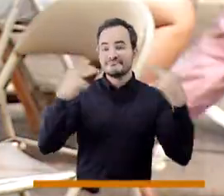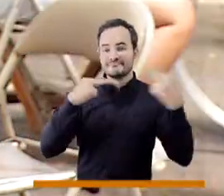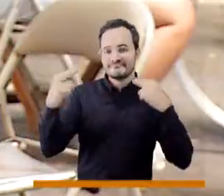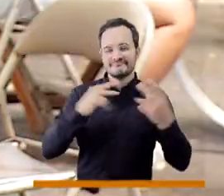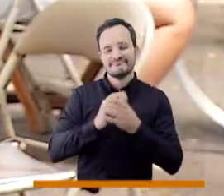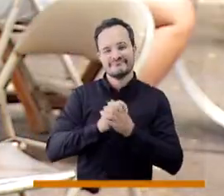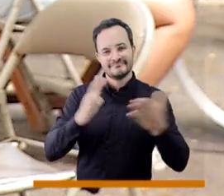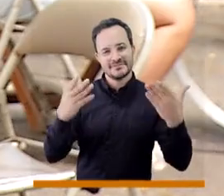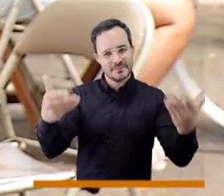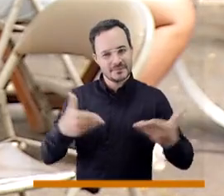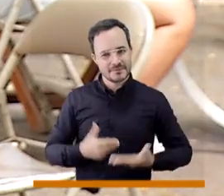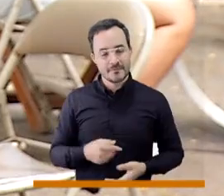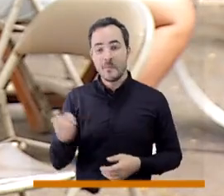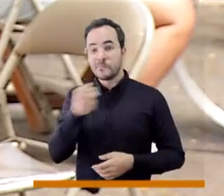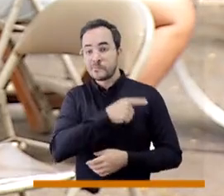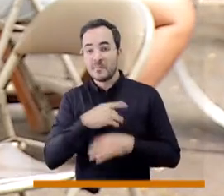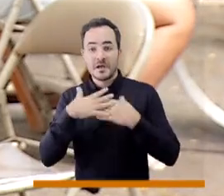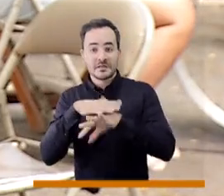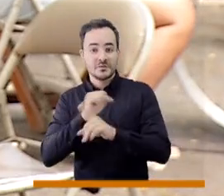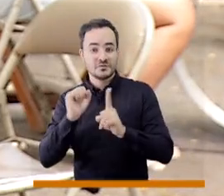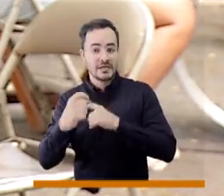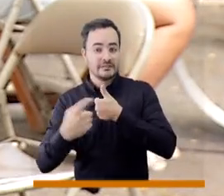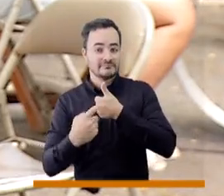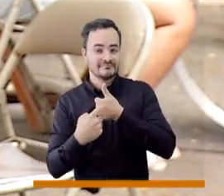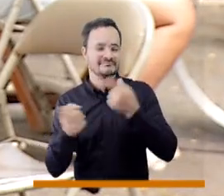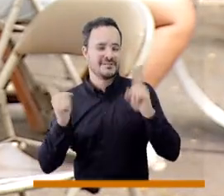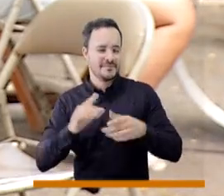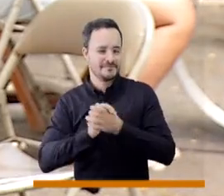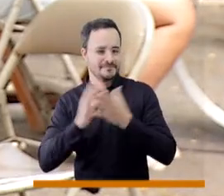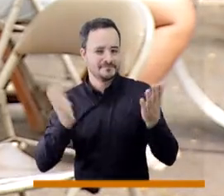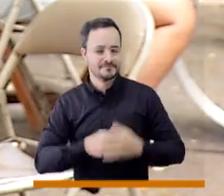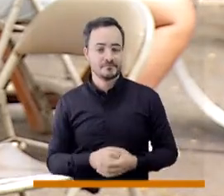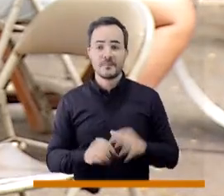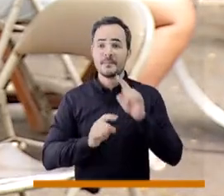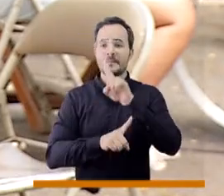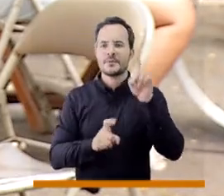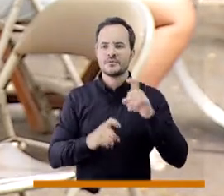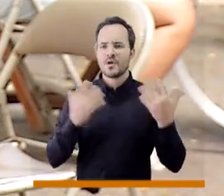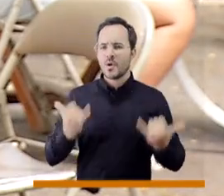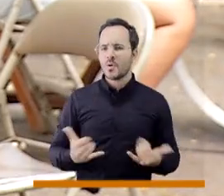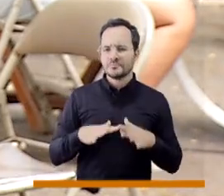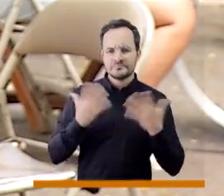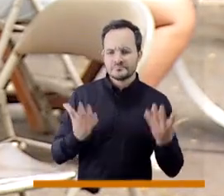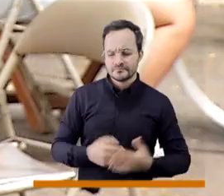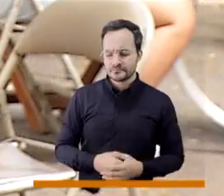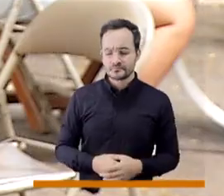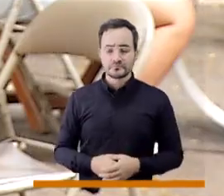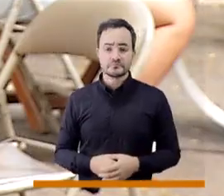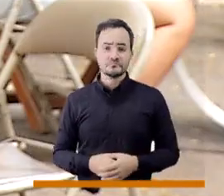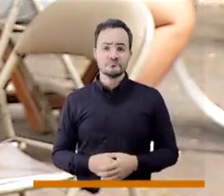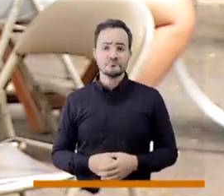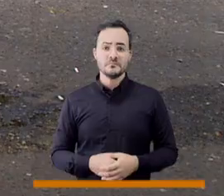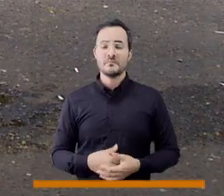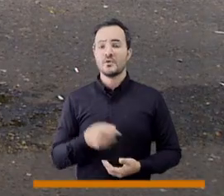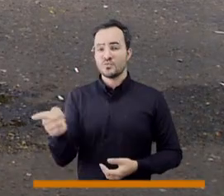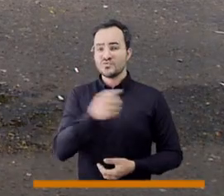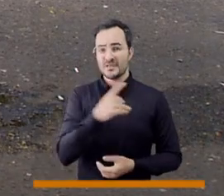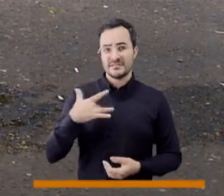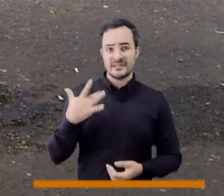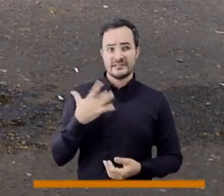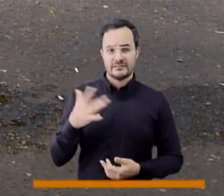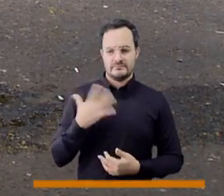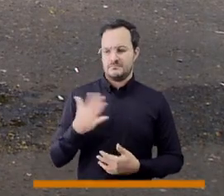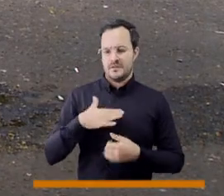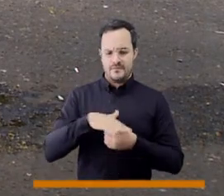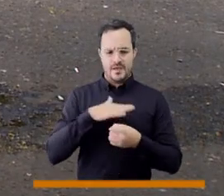y bienvenidos a nuestros televidentes y también a los que nos siguen en las redes sociales. La pregunta del día de hoy es: